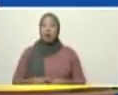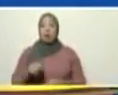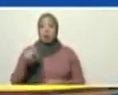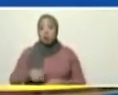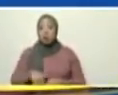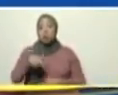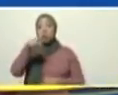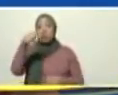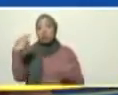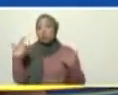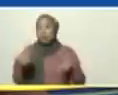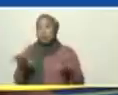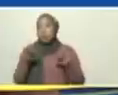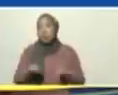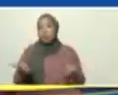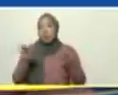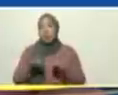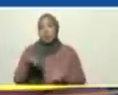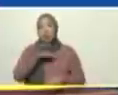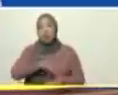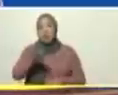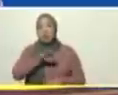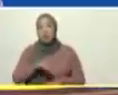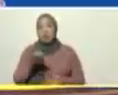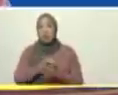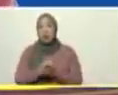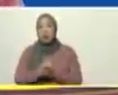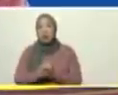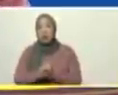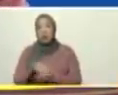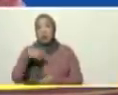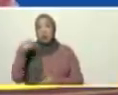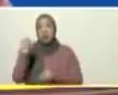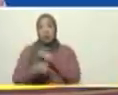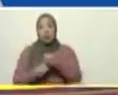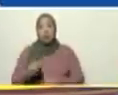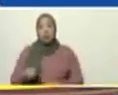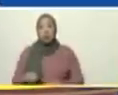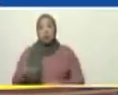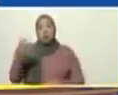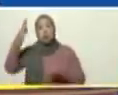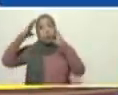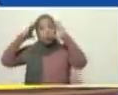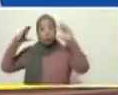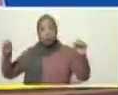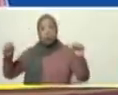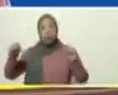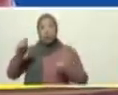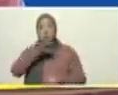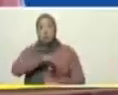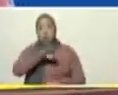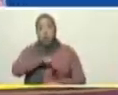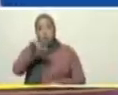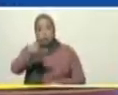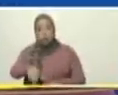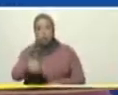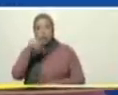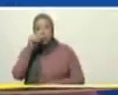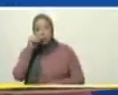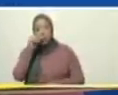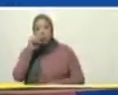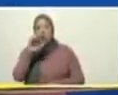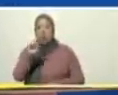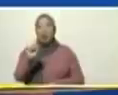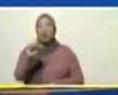elegido democráticamente. Ese señor se llamaba Ricardo Lagos Escobar y su canciller se llamaba Soledad Alvear. Y mi presencia aquí es